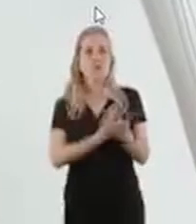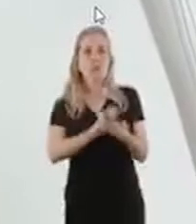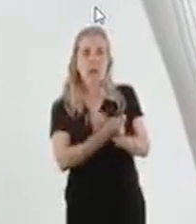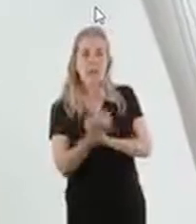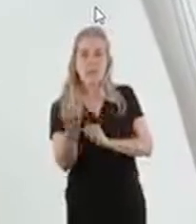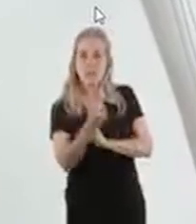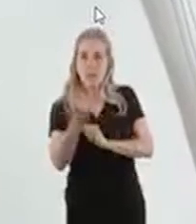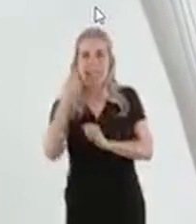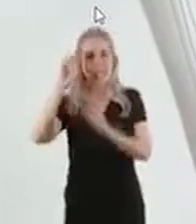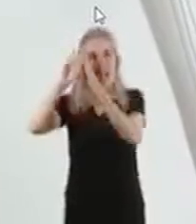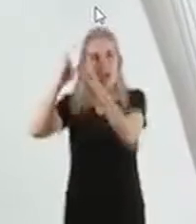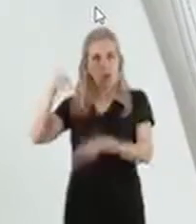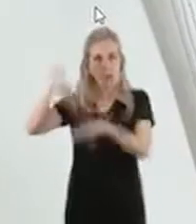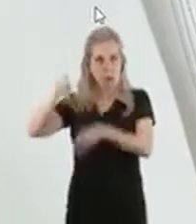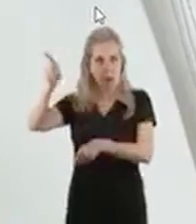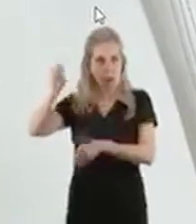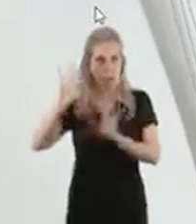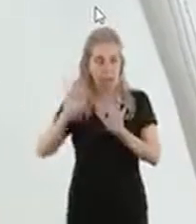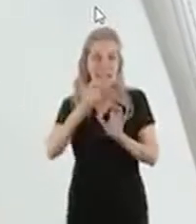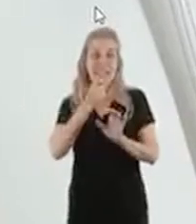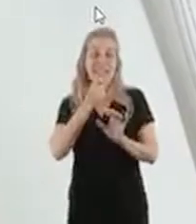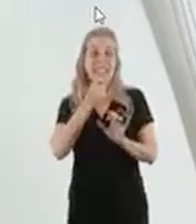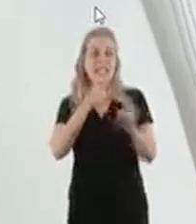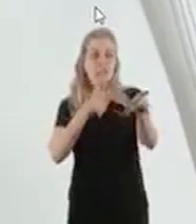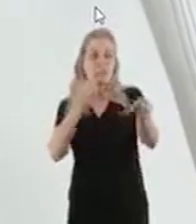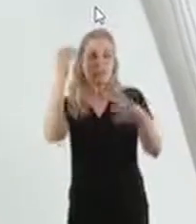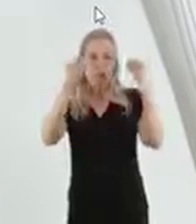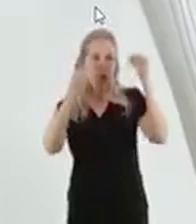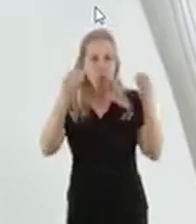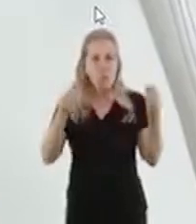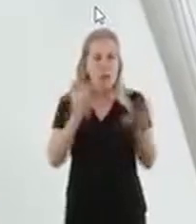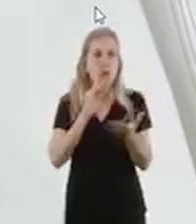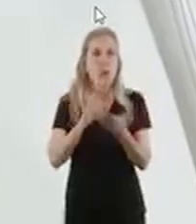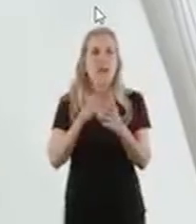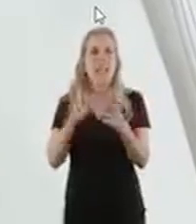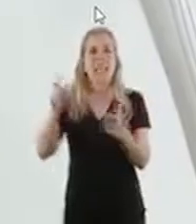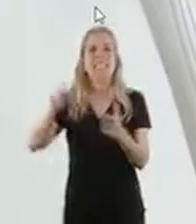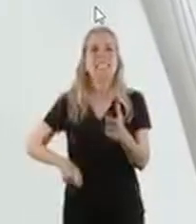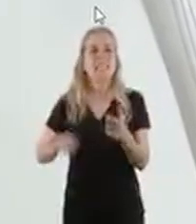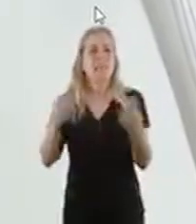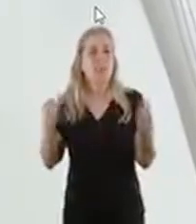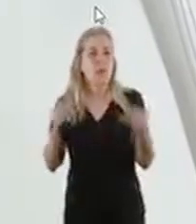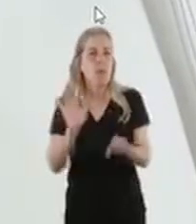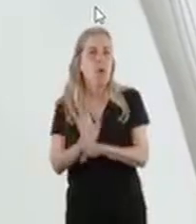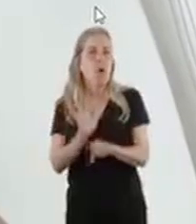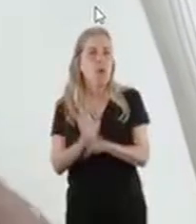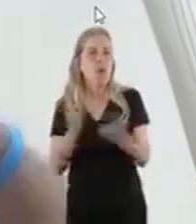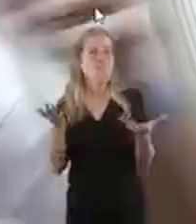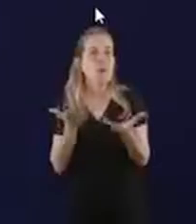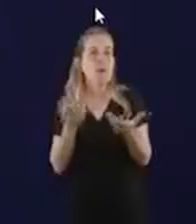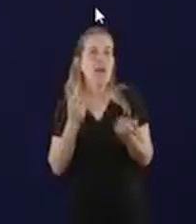por último si le preocupa que cierto sector de la oposición hable de no entregar un cheque en blanco al gobierno respecto justamente a la ley Omnibus